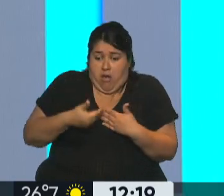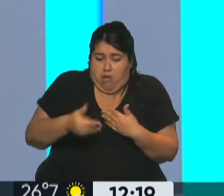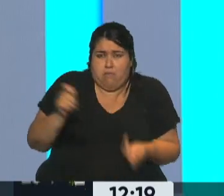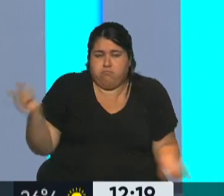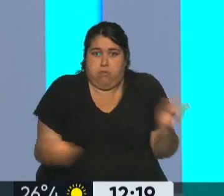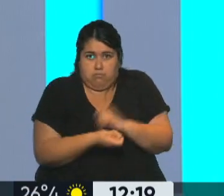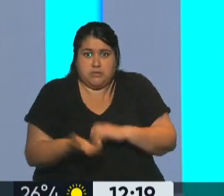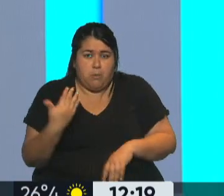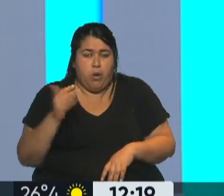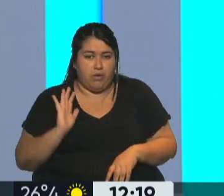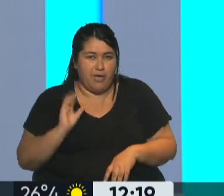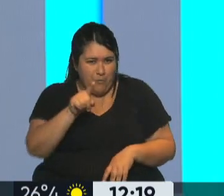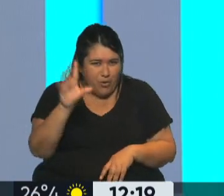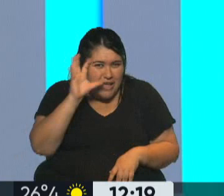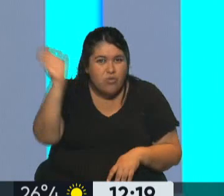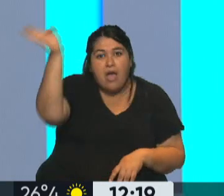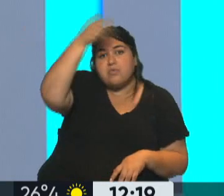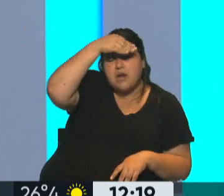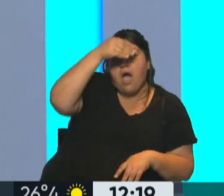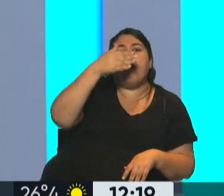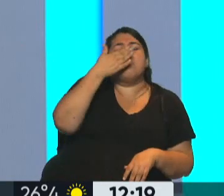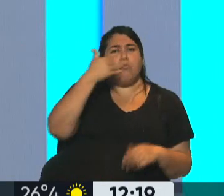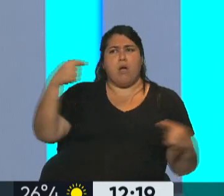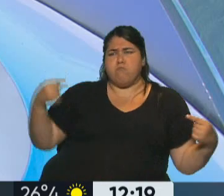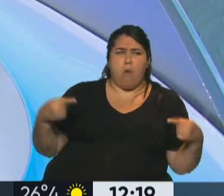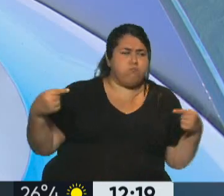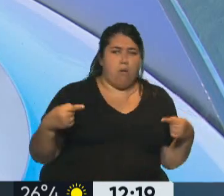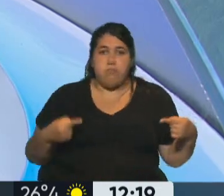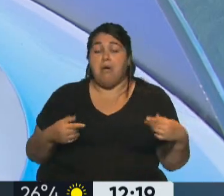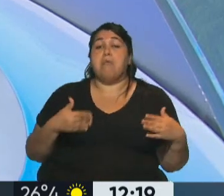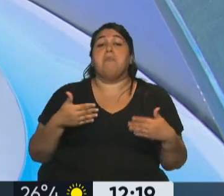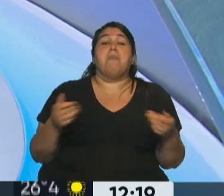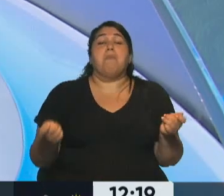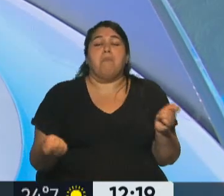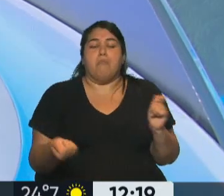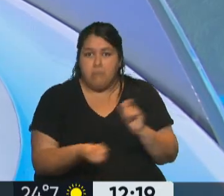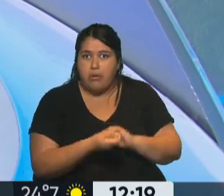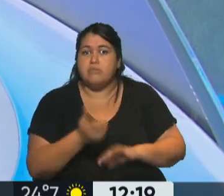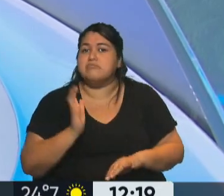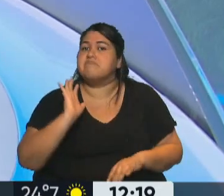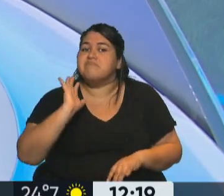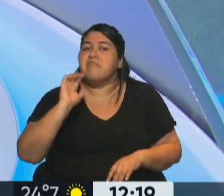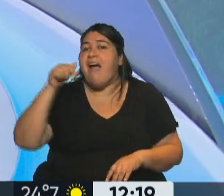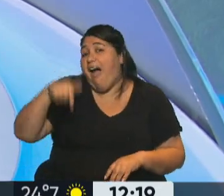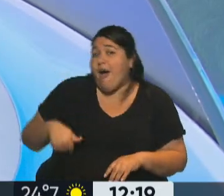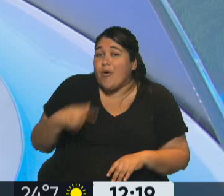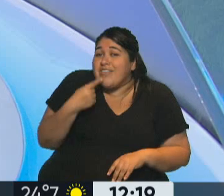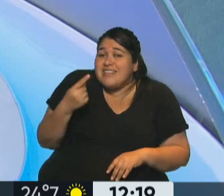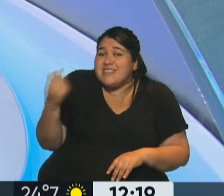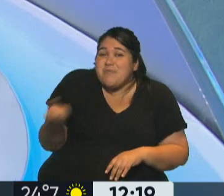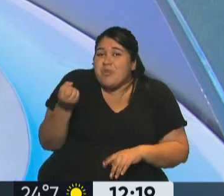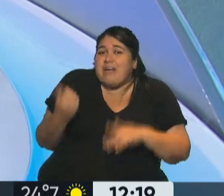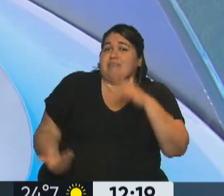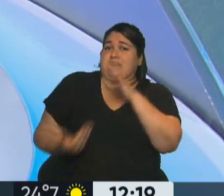si nada. Vos te habrás acordado de Trump, que de repente era un amigo, otro era enemigo y cambian. Bueno, él habla de pragmatismo, me refiero a Javier Milei, habla de priorizar el